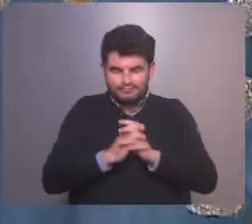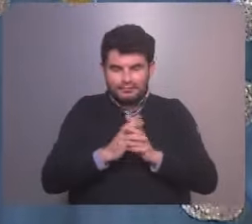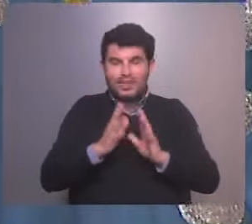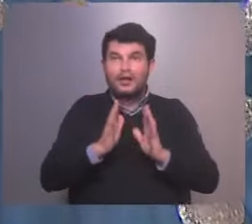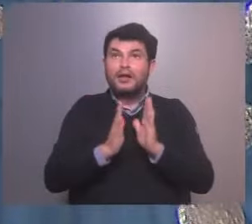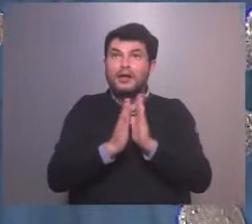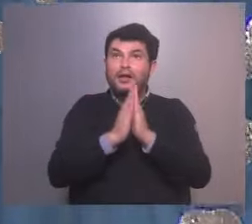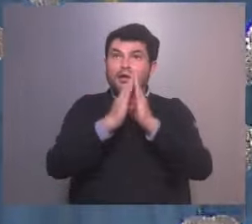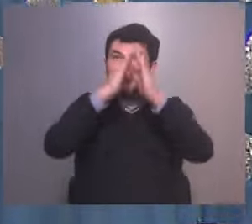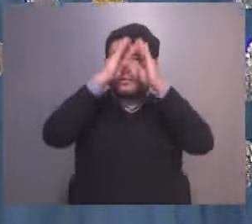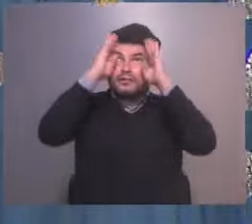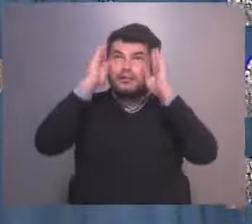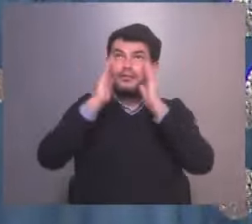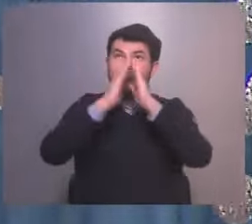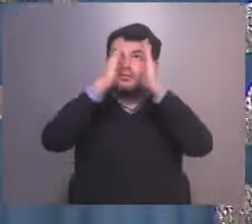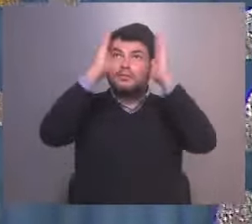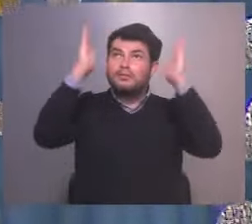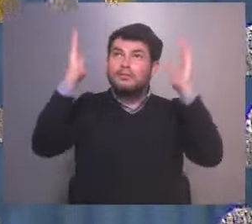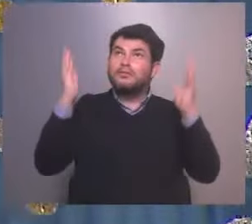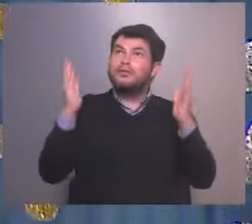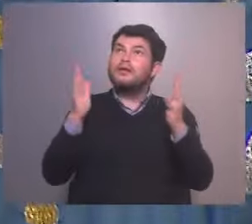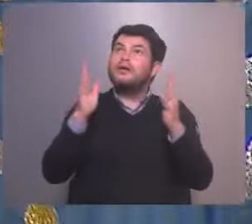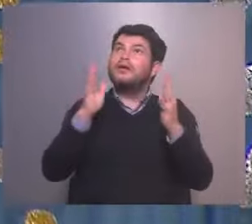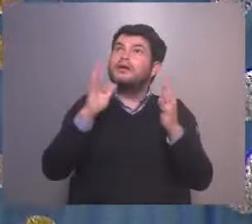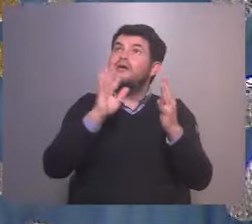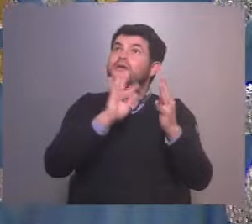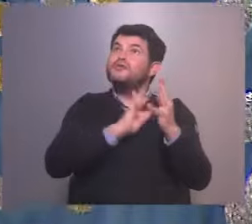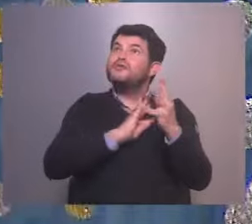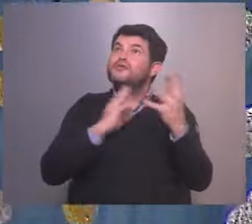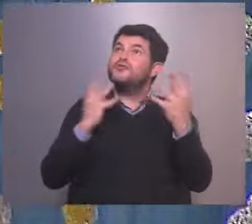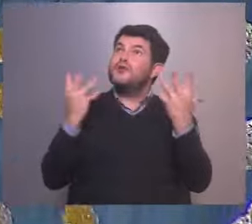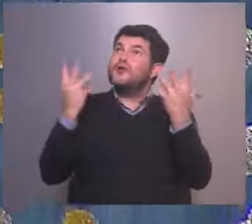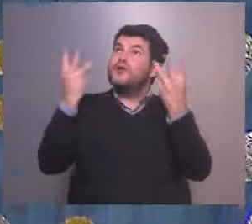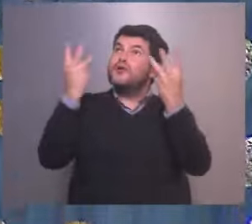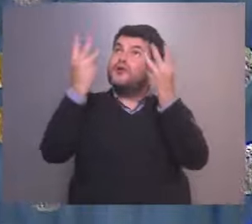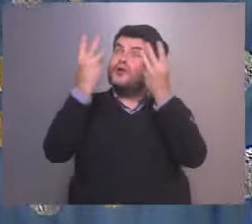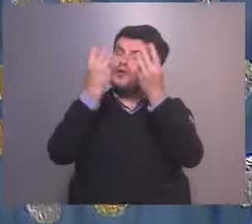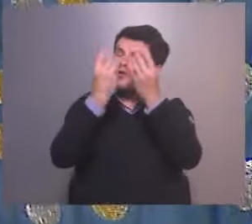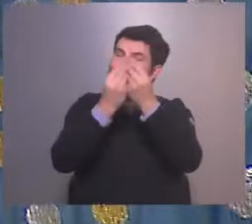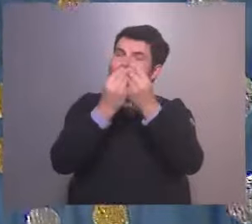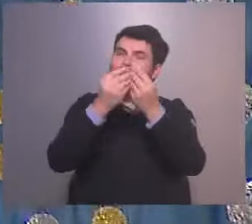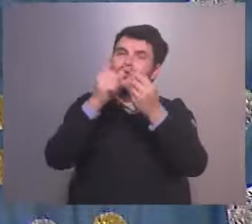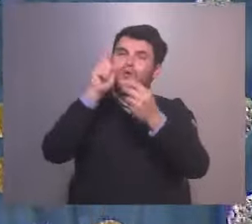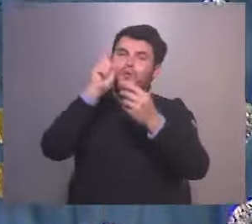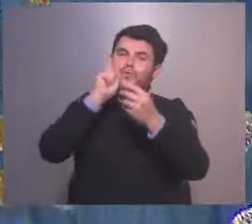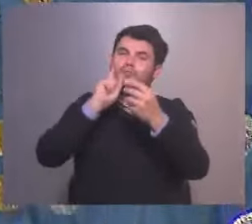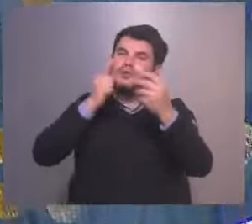mujeres, y bendito es el fruto de tu vientre, Jesús.